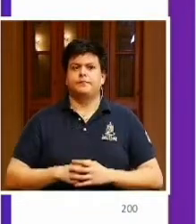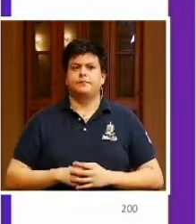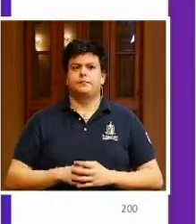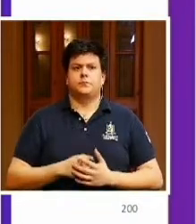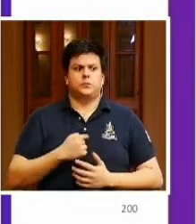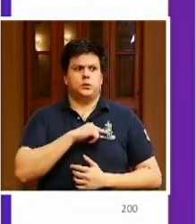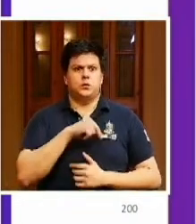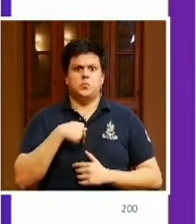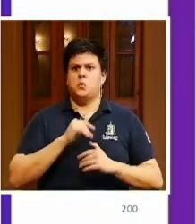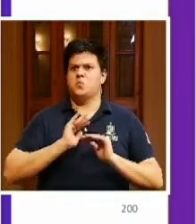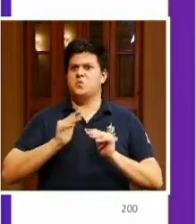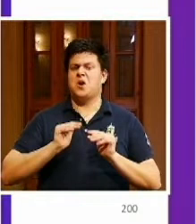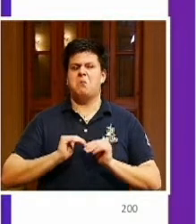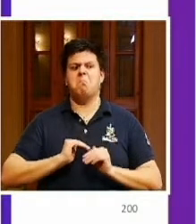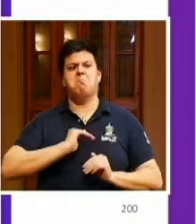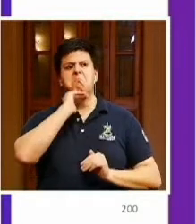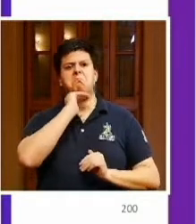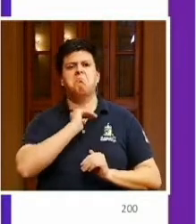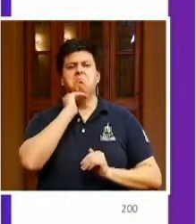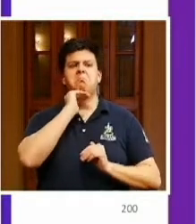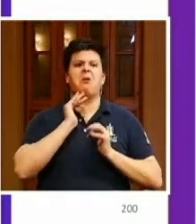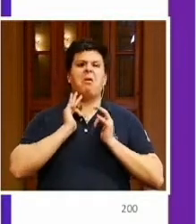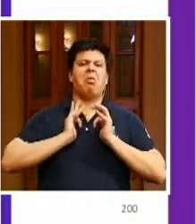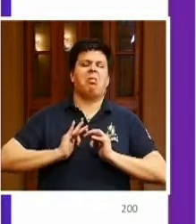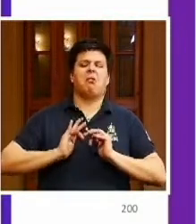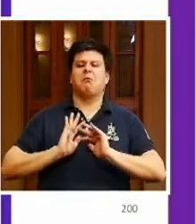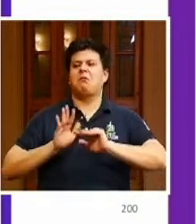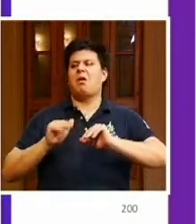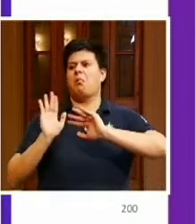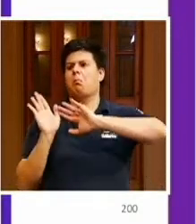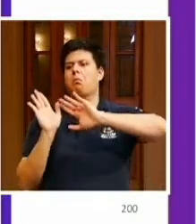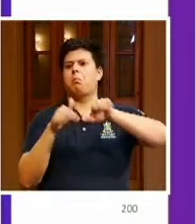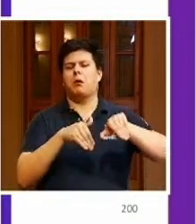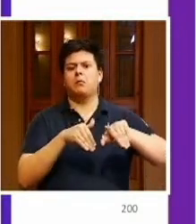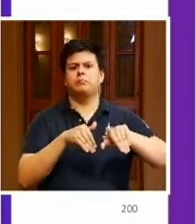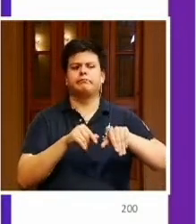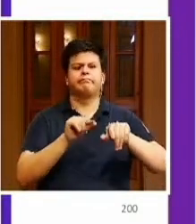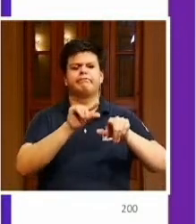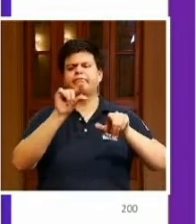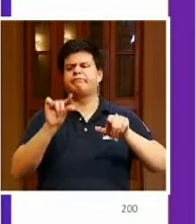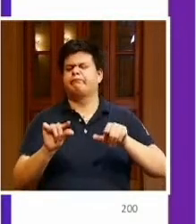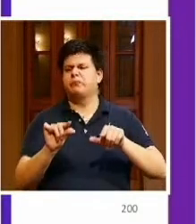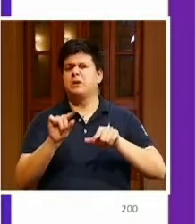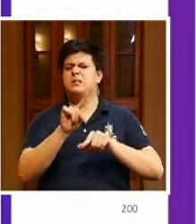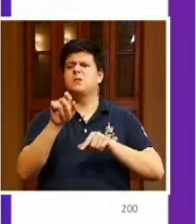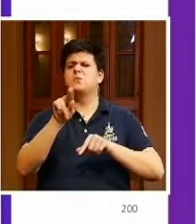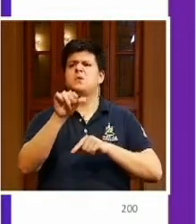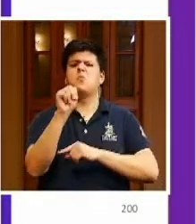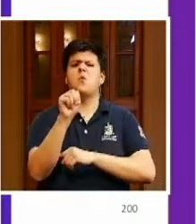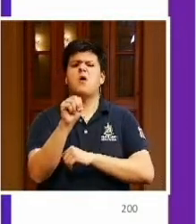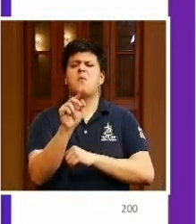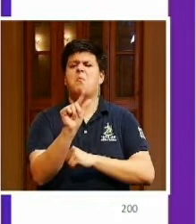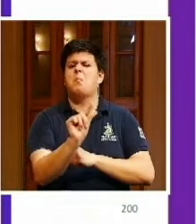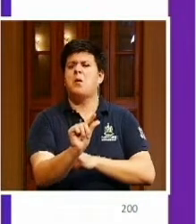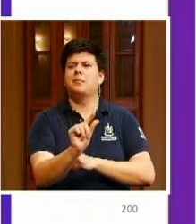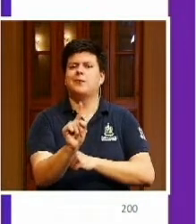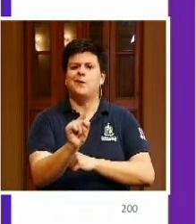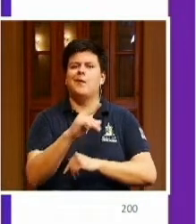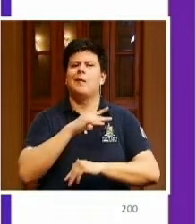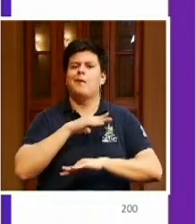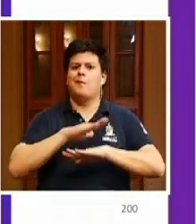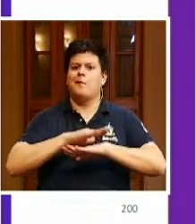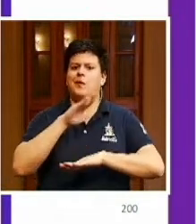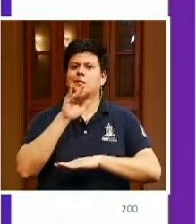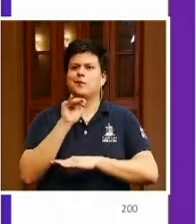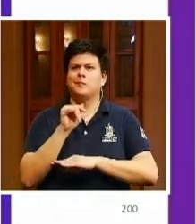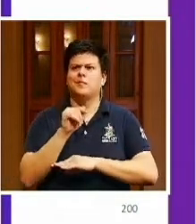No hay que dejarse llevar por esta imagen de 189 contagios. Hay más